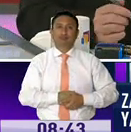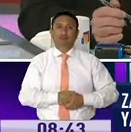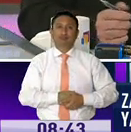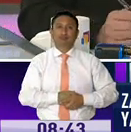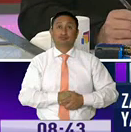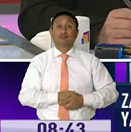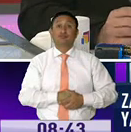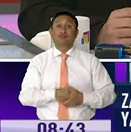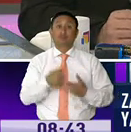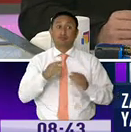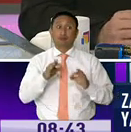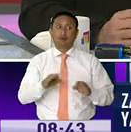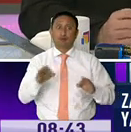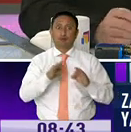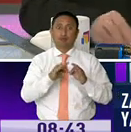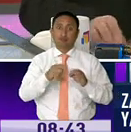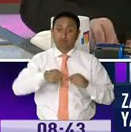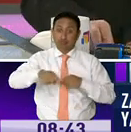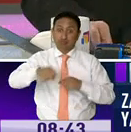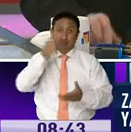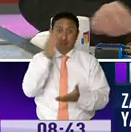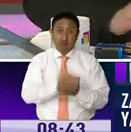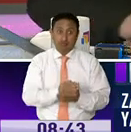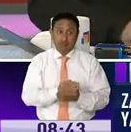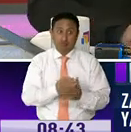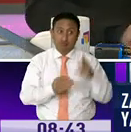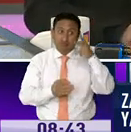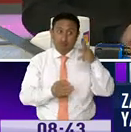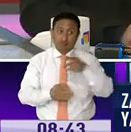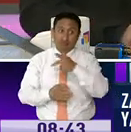sido fundamental. A través de las cámaras podemos ver dónde están